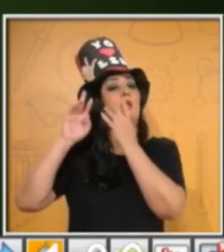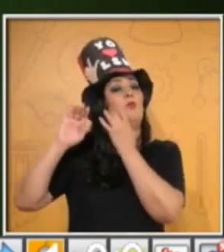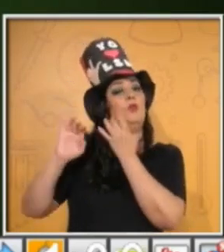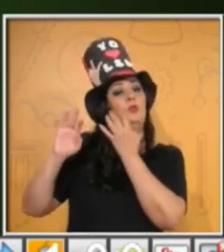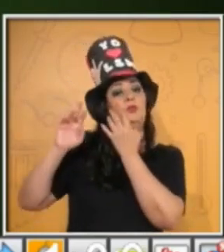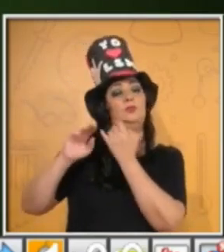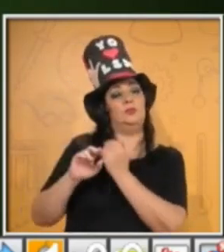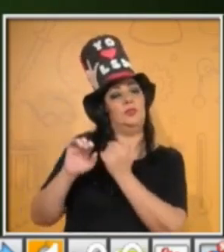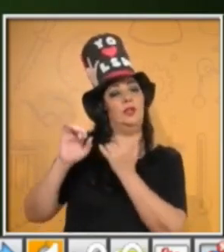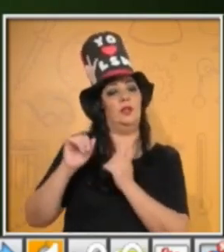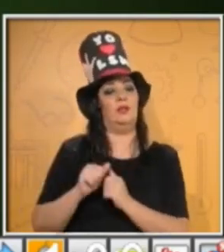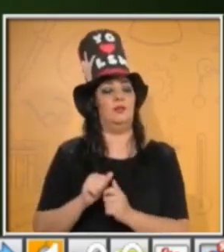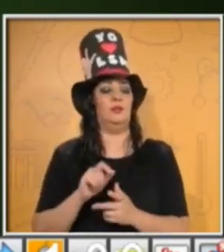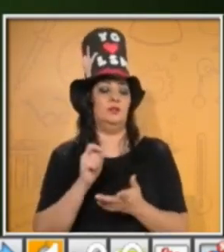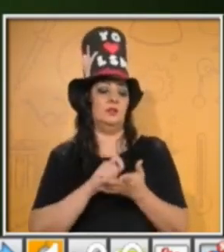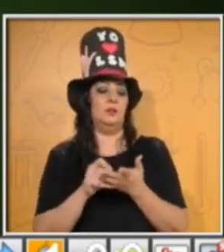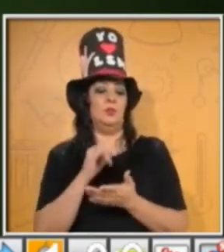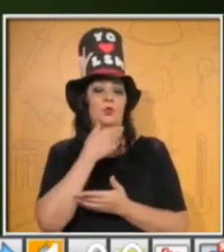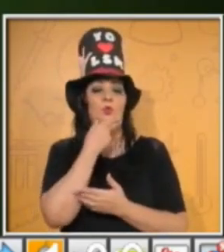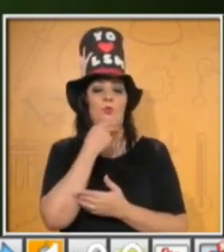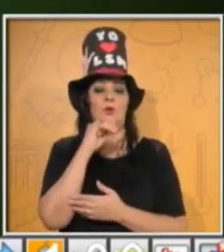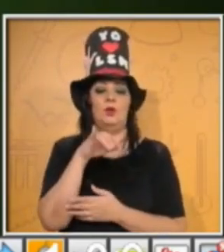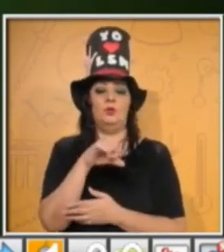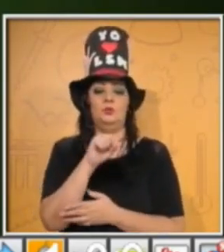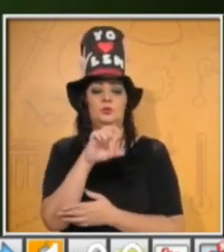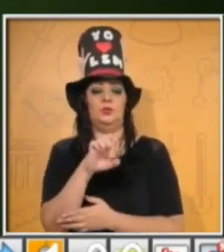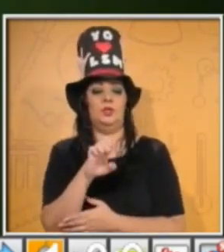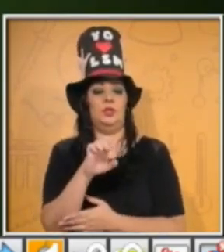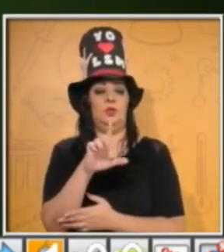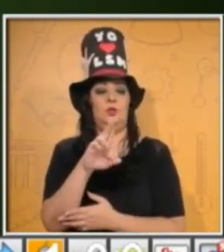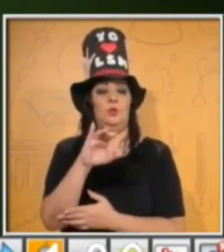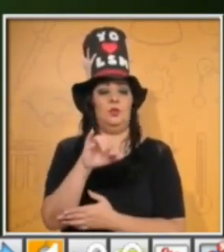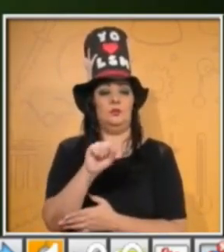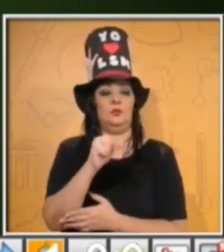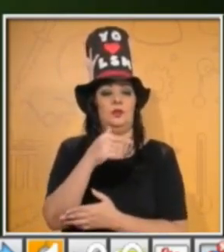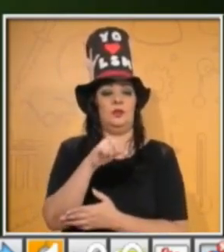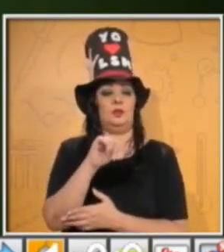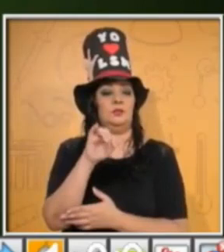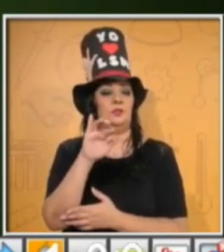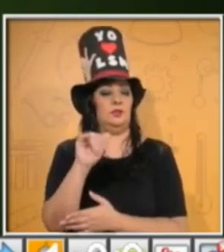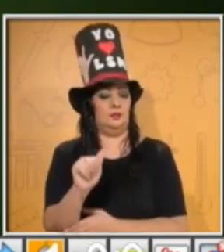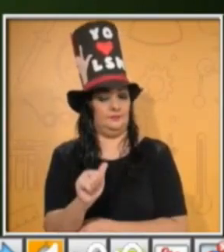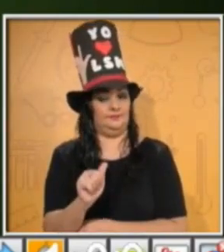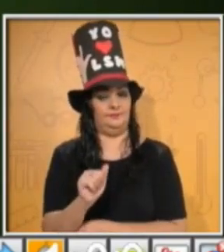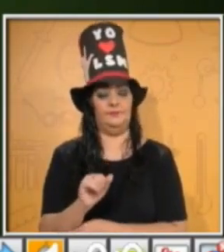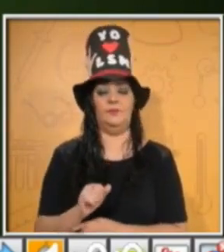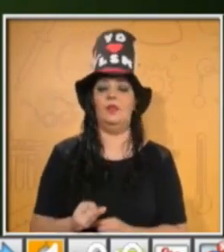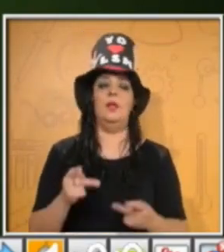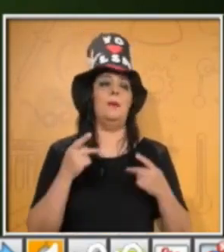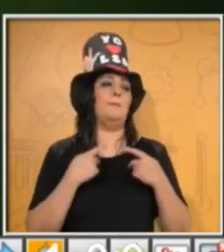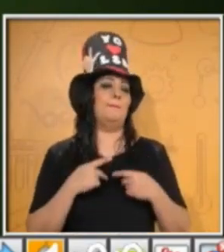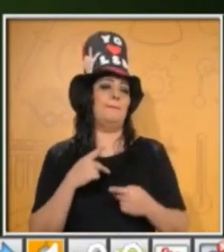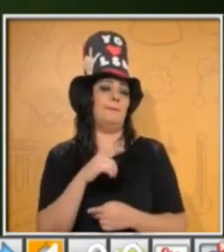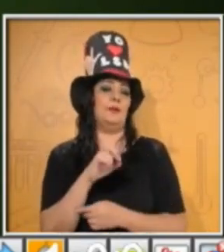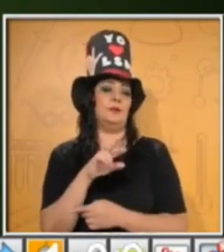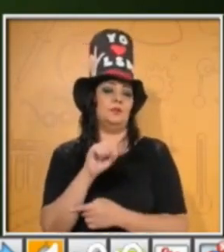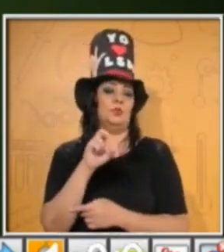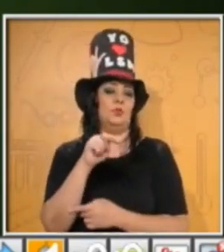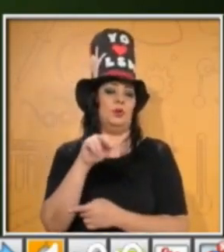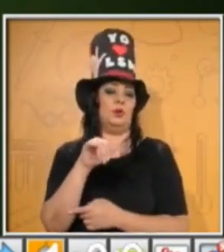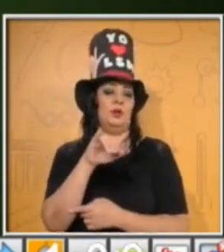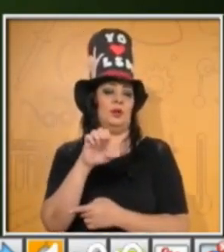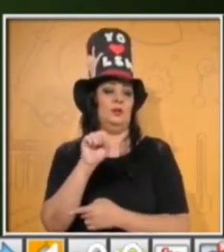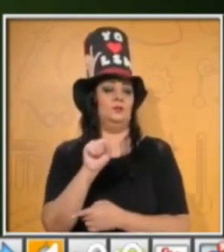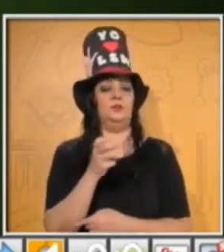del autor José Luis García. Los personajes, que ya los hemos mencionado varias veces, tienen sus propias